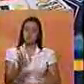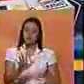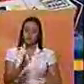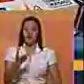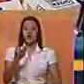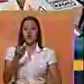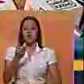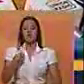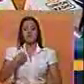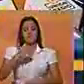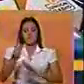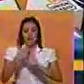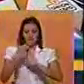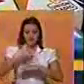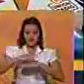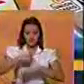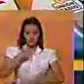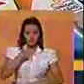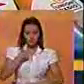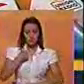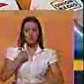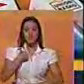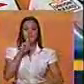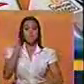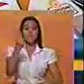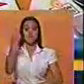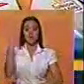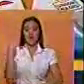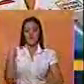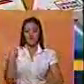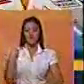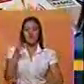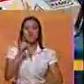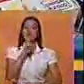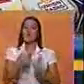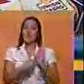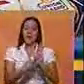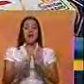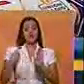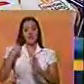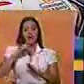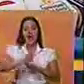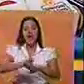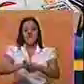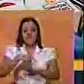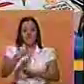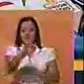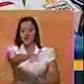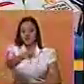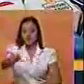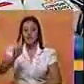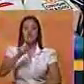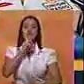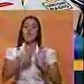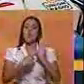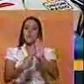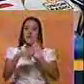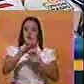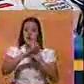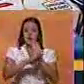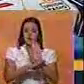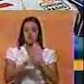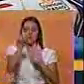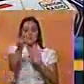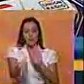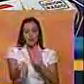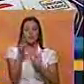la petición, la principal petición, por supuesto, es el cumplimiento de las normas. Que cumplan con las normas que están allí y